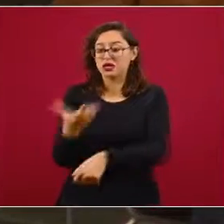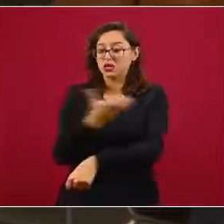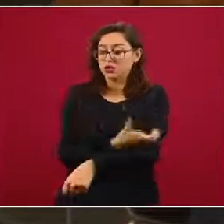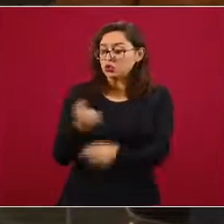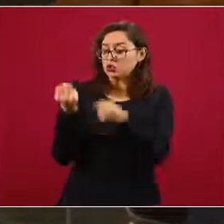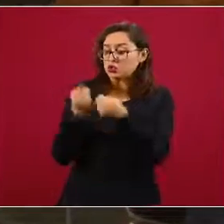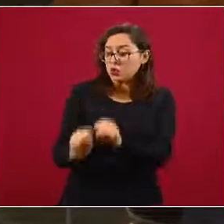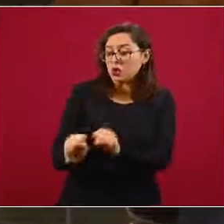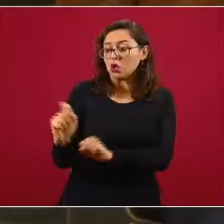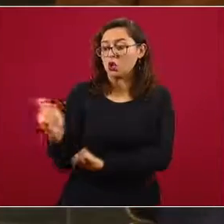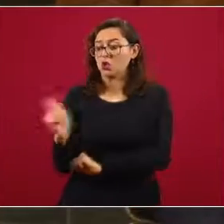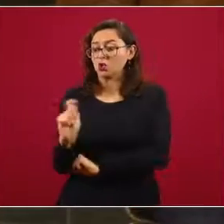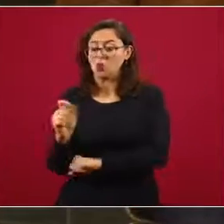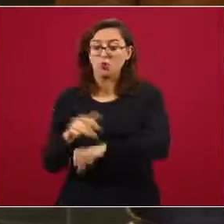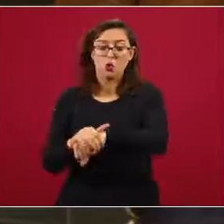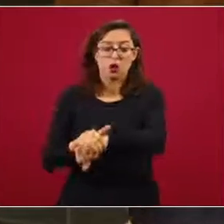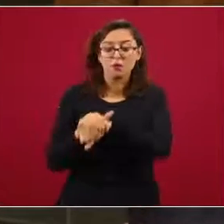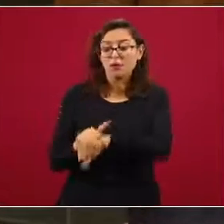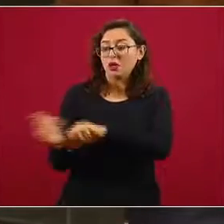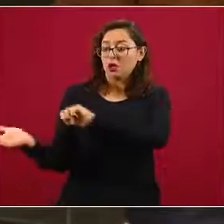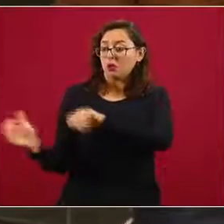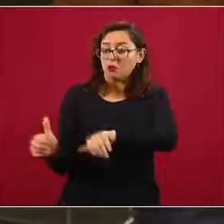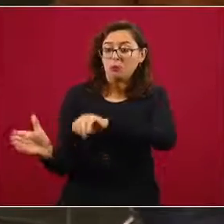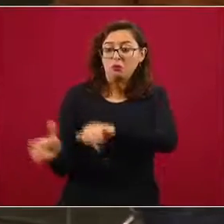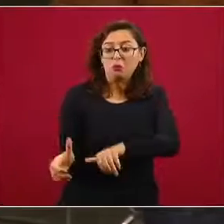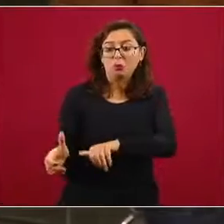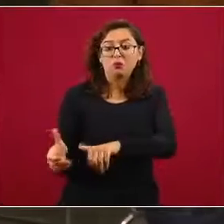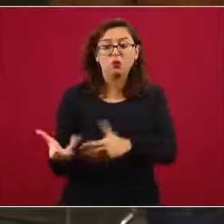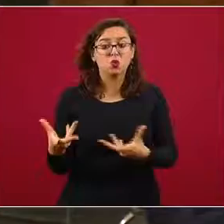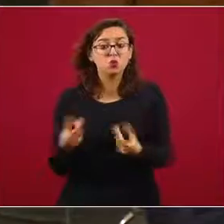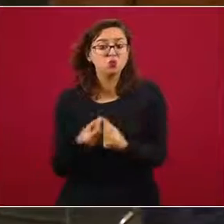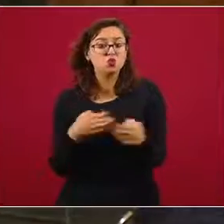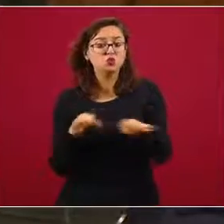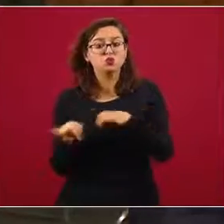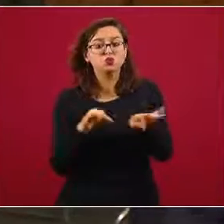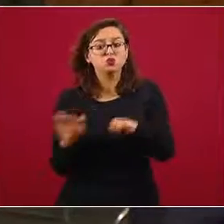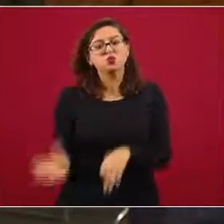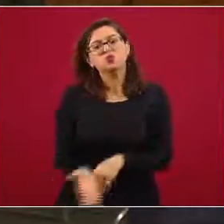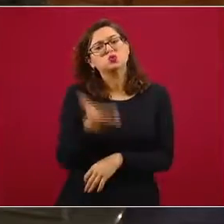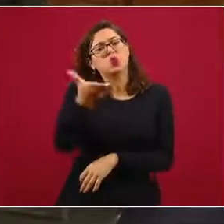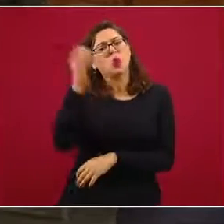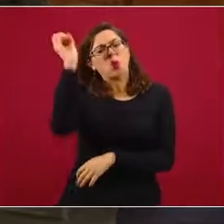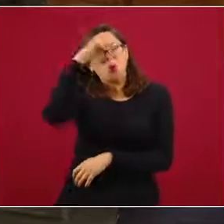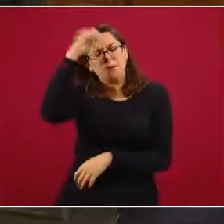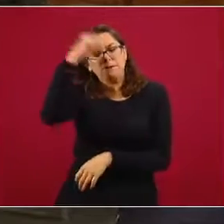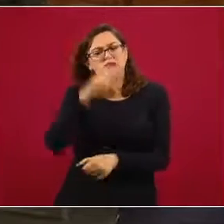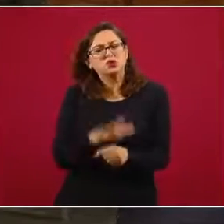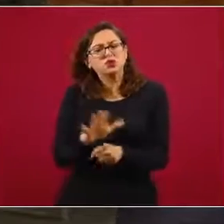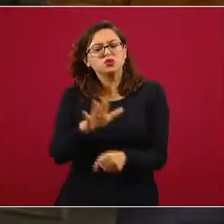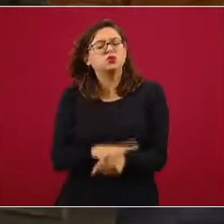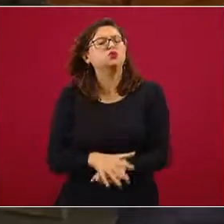y a algunos amigos. Y yo quería saber qué opina de esto, si no es